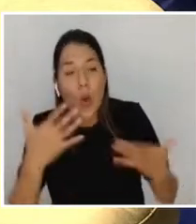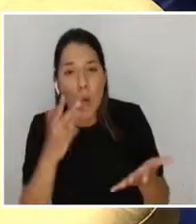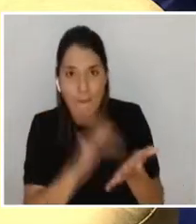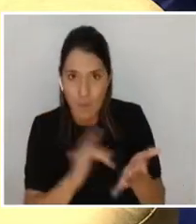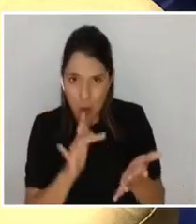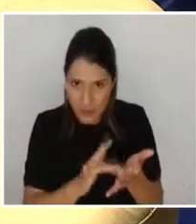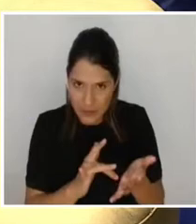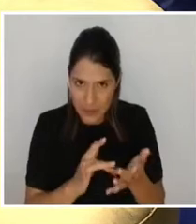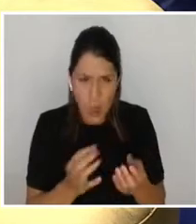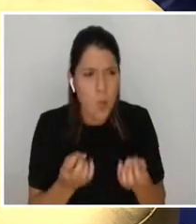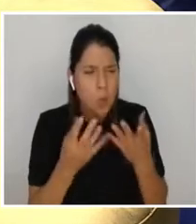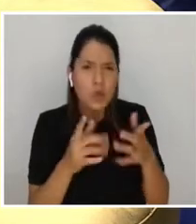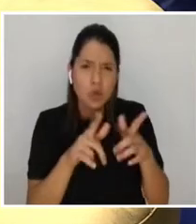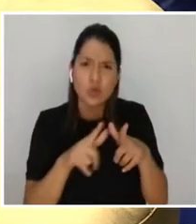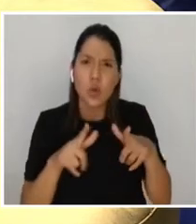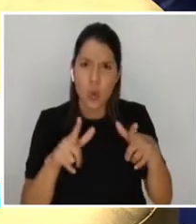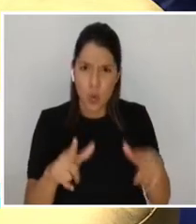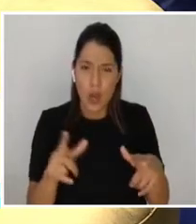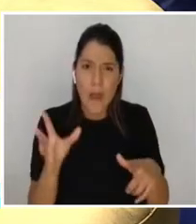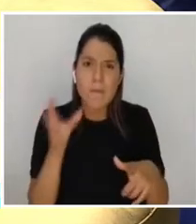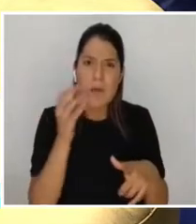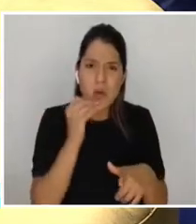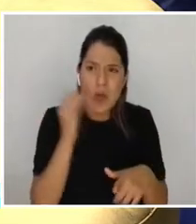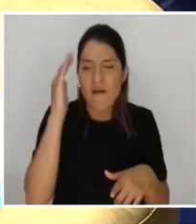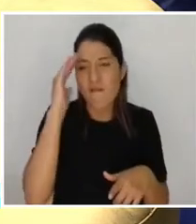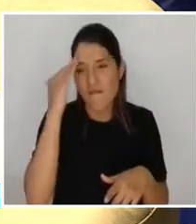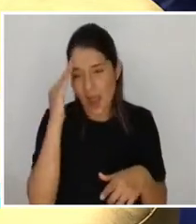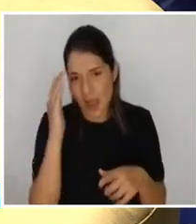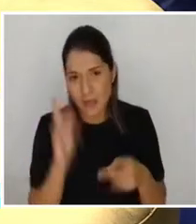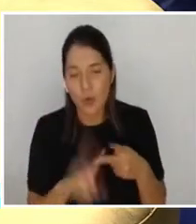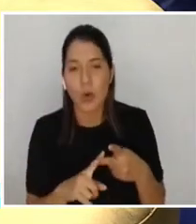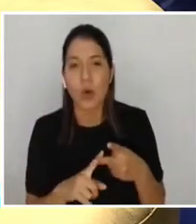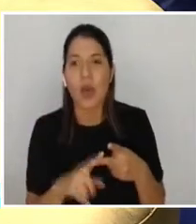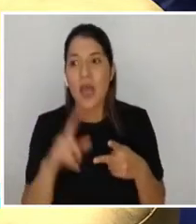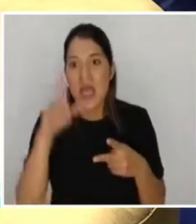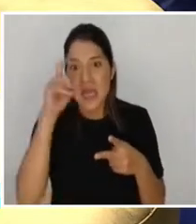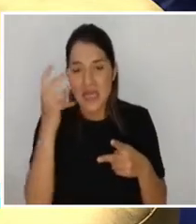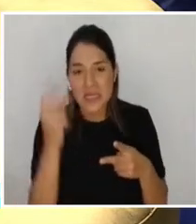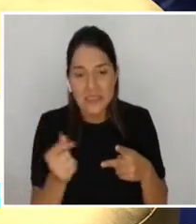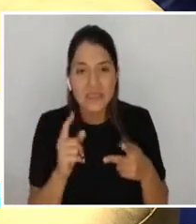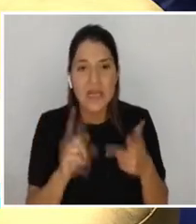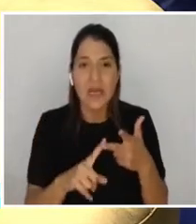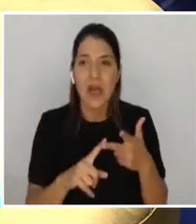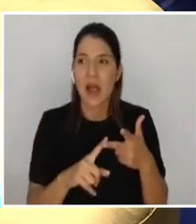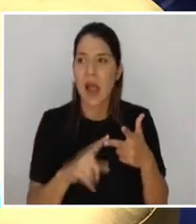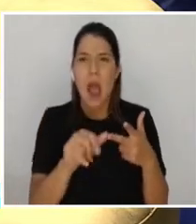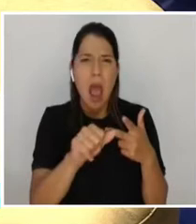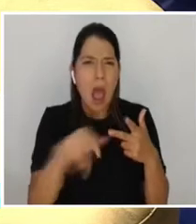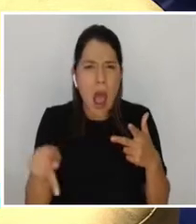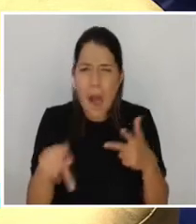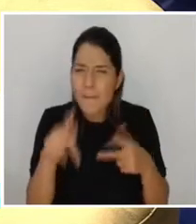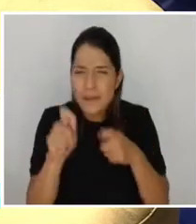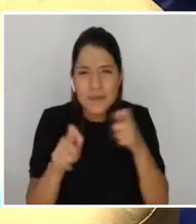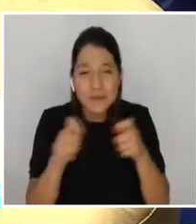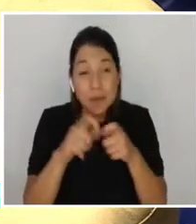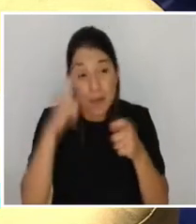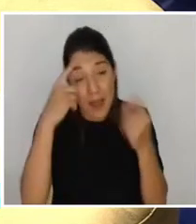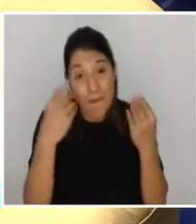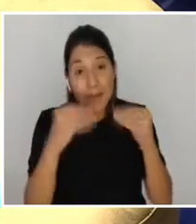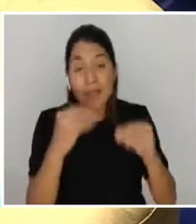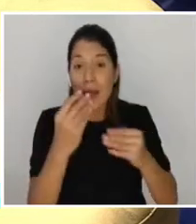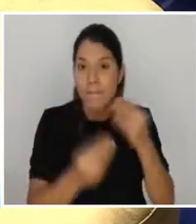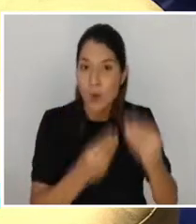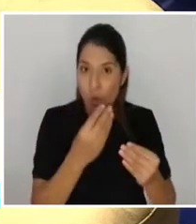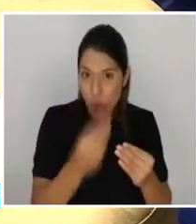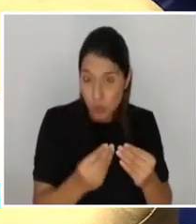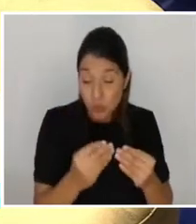lugares, como estaba comentando, desde Facebook, Instagram, aplicaciones especiales para vender productos, ¿verdad? Donde la gente va